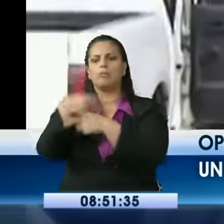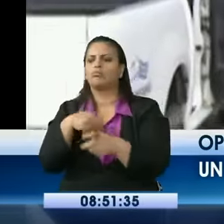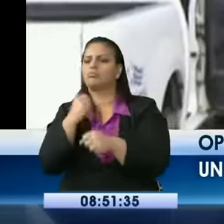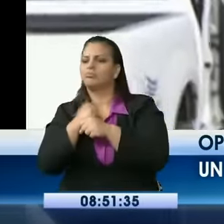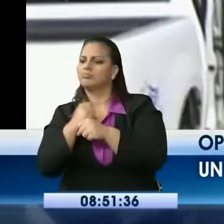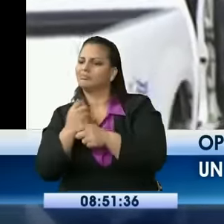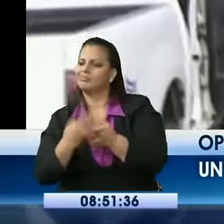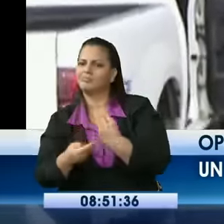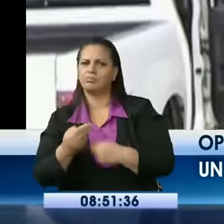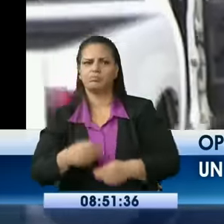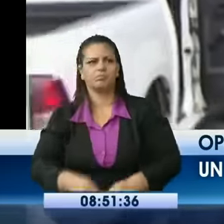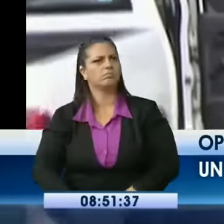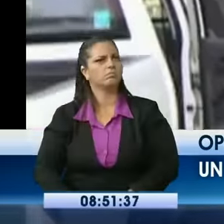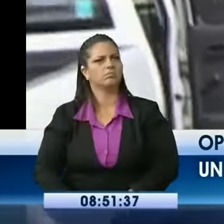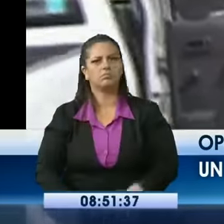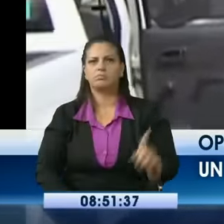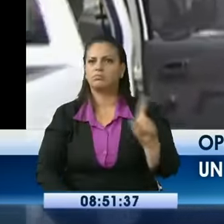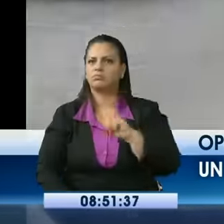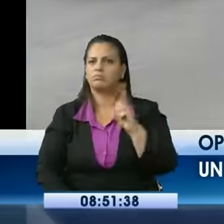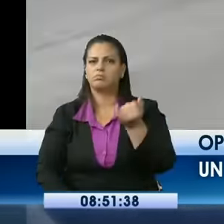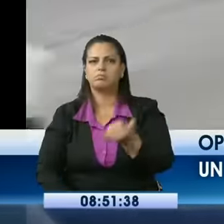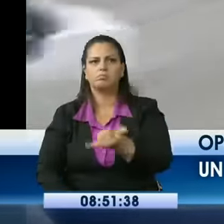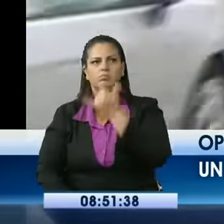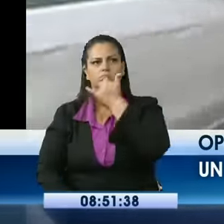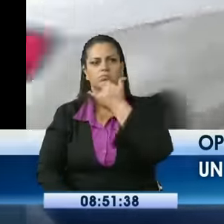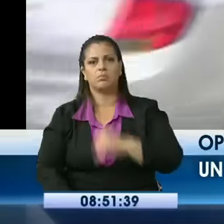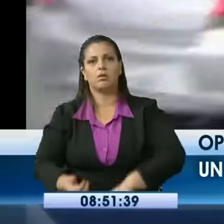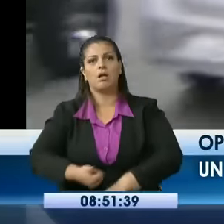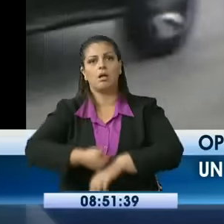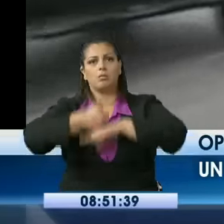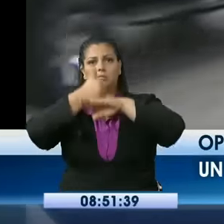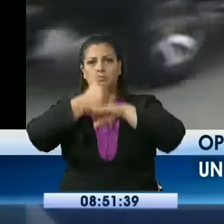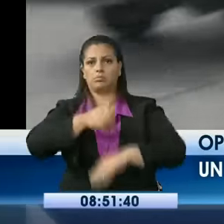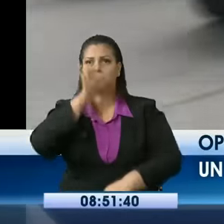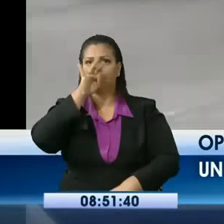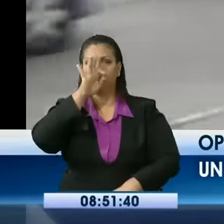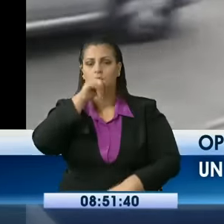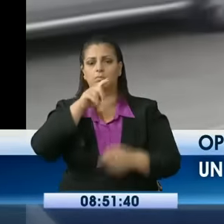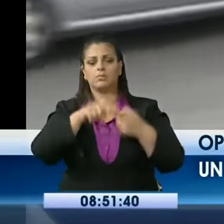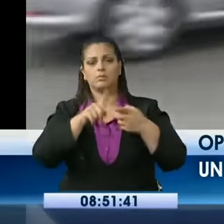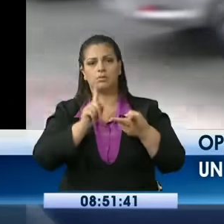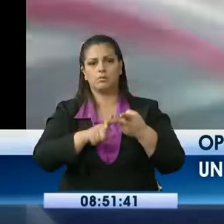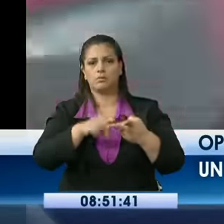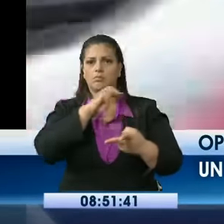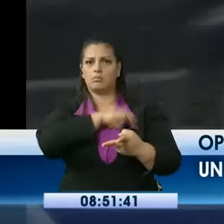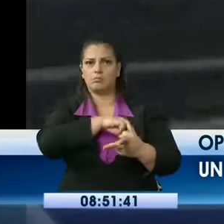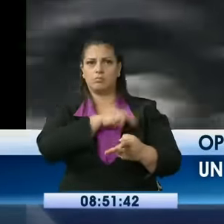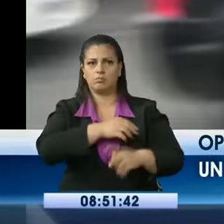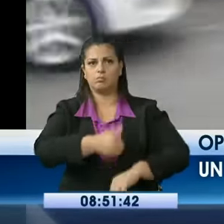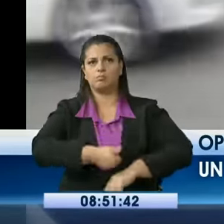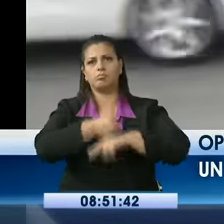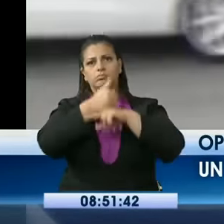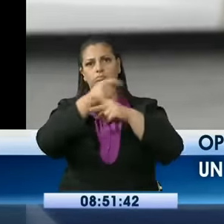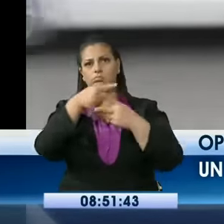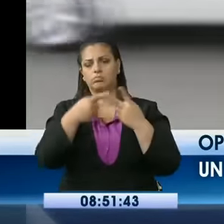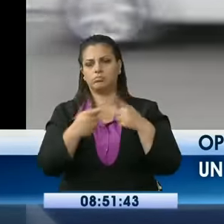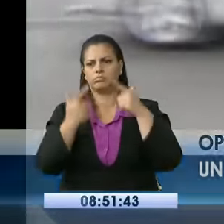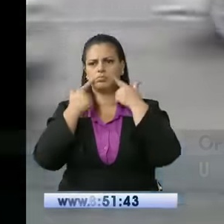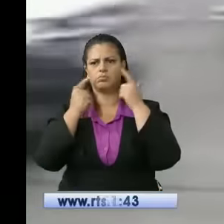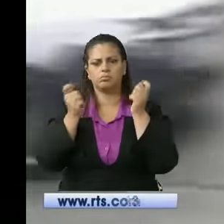que compran, donde actuará la ATM, y también para quienes venden en la vía pública. Informó Lorena